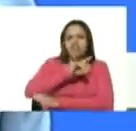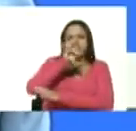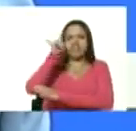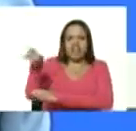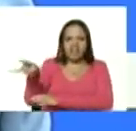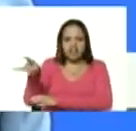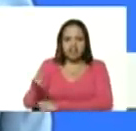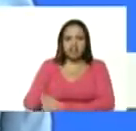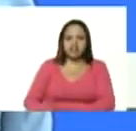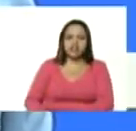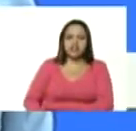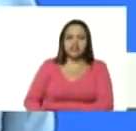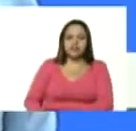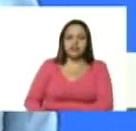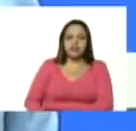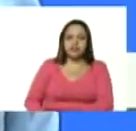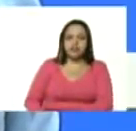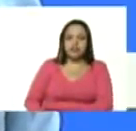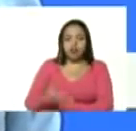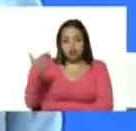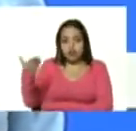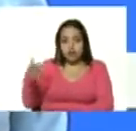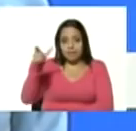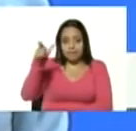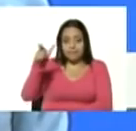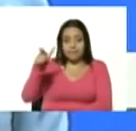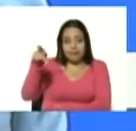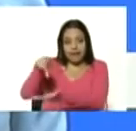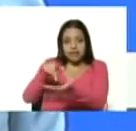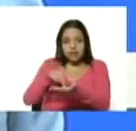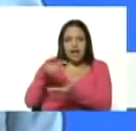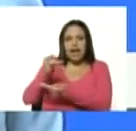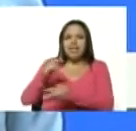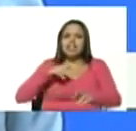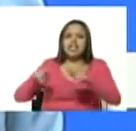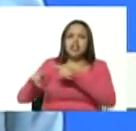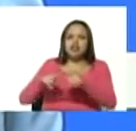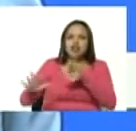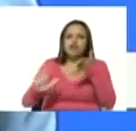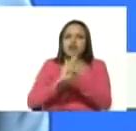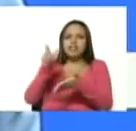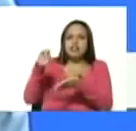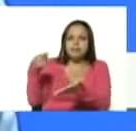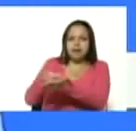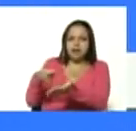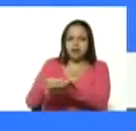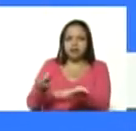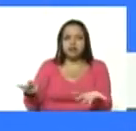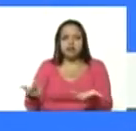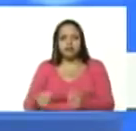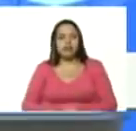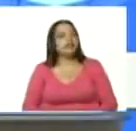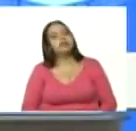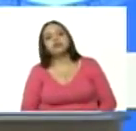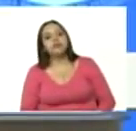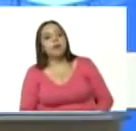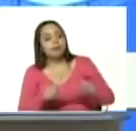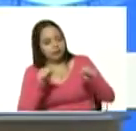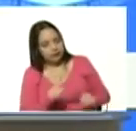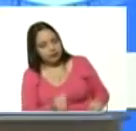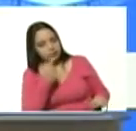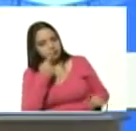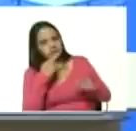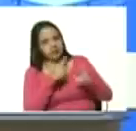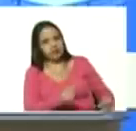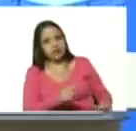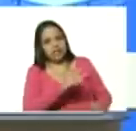parlamentario al que, en que usted participó estuvo de alguna forma vinculada a este depósito. ¿Cómo no? Muchas gracias. Comienzo con